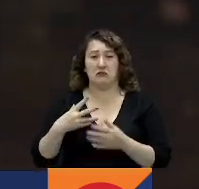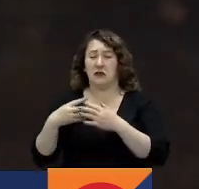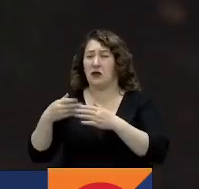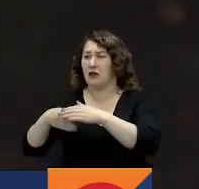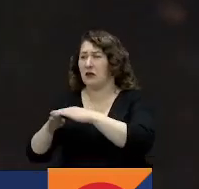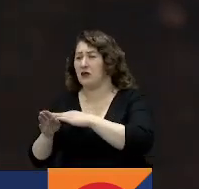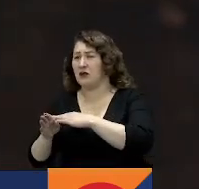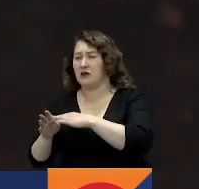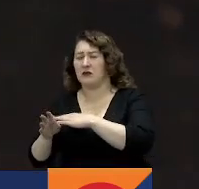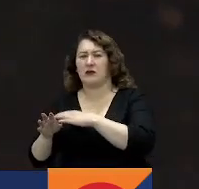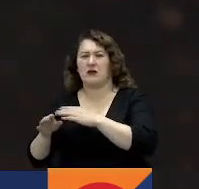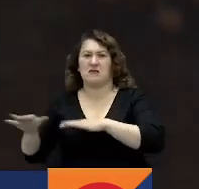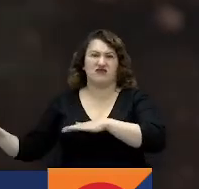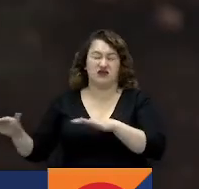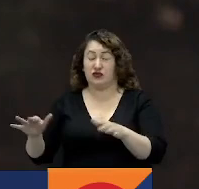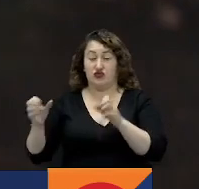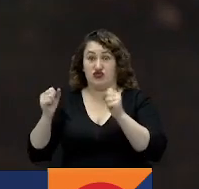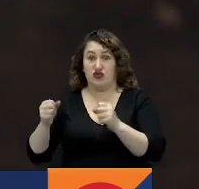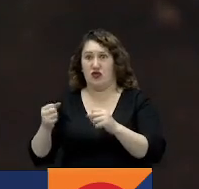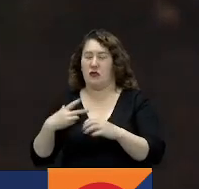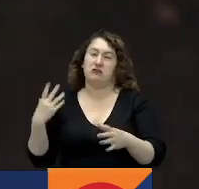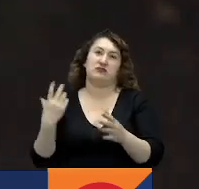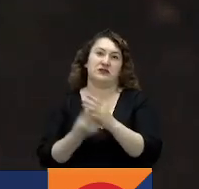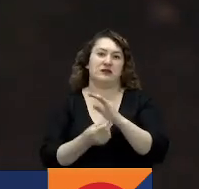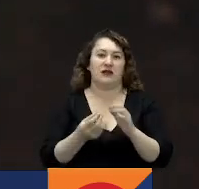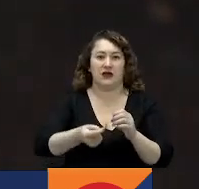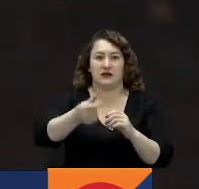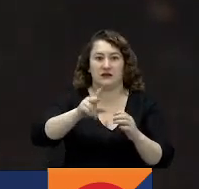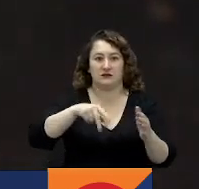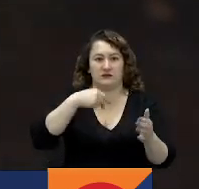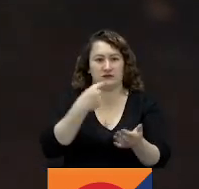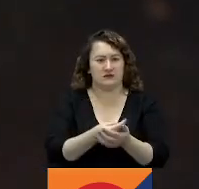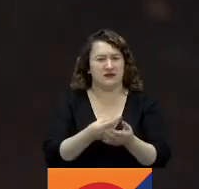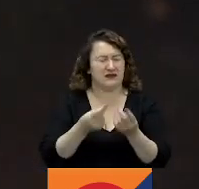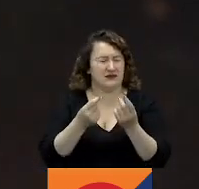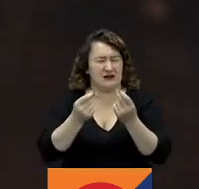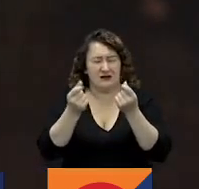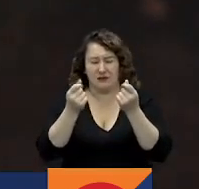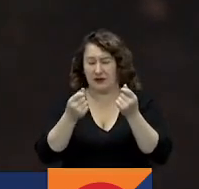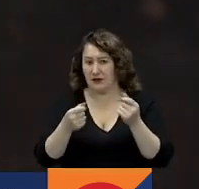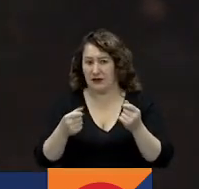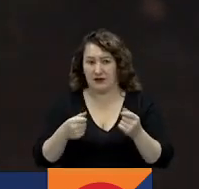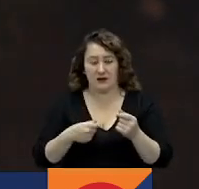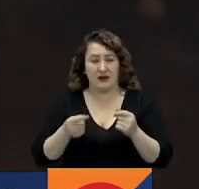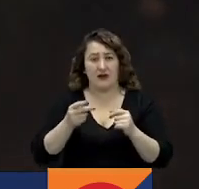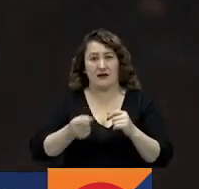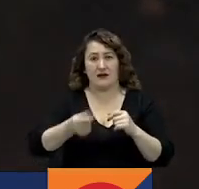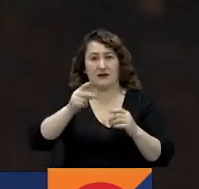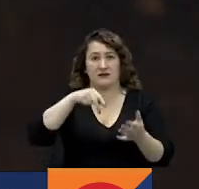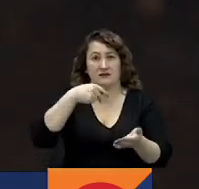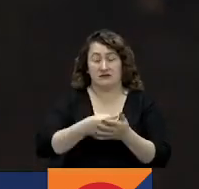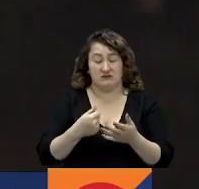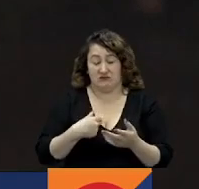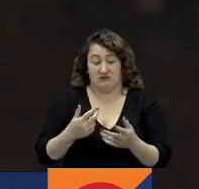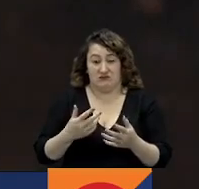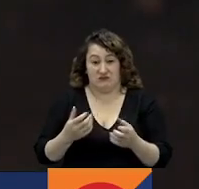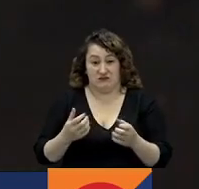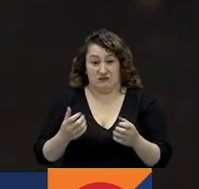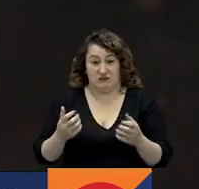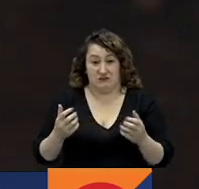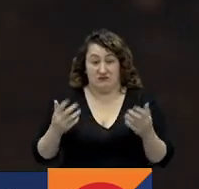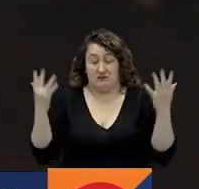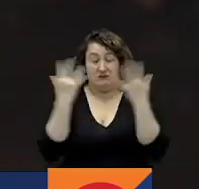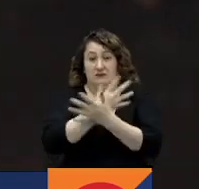casi nos caemos porque no podía abrir la puerta. Fue todo tan rápido que no salimos. Yo estaba en shock. Él